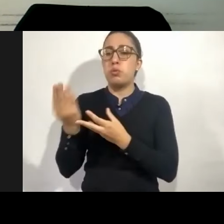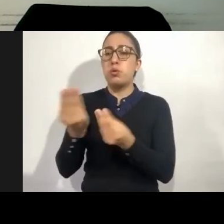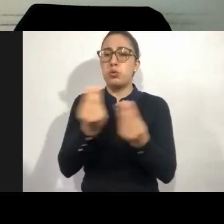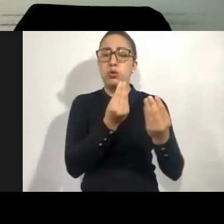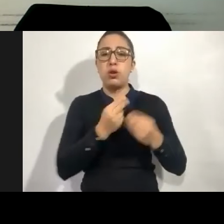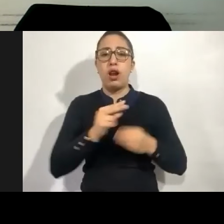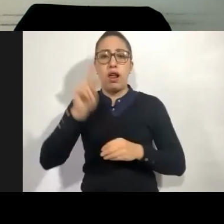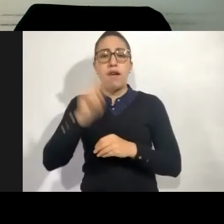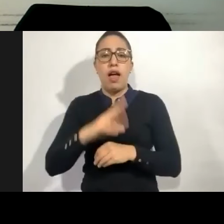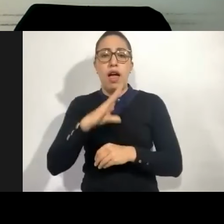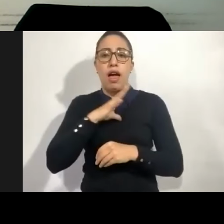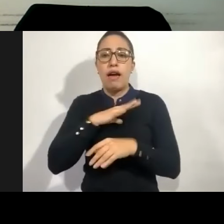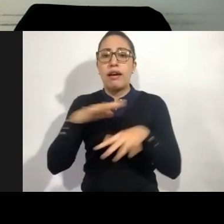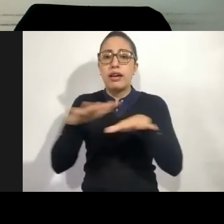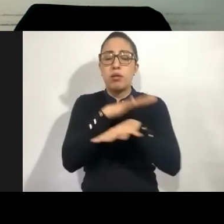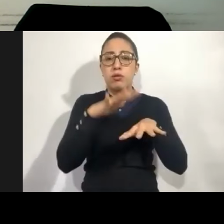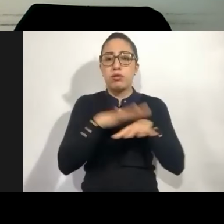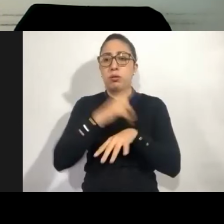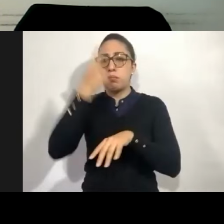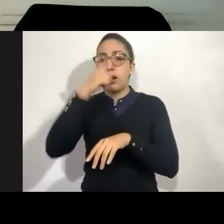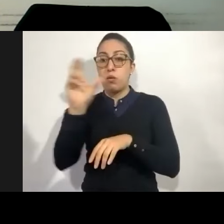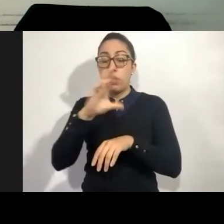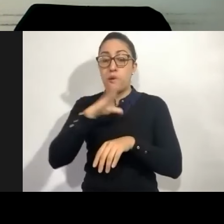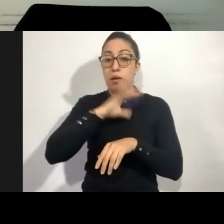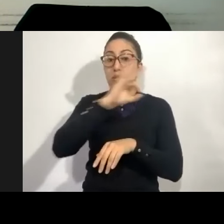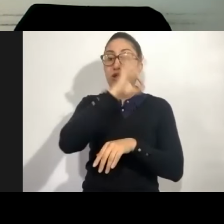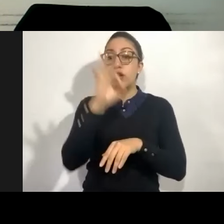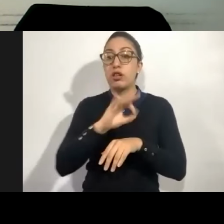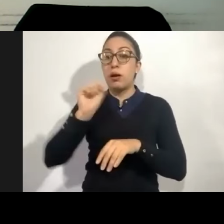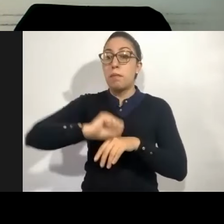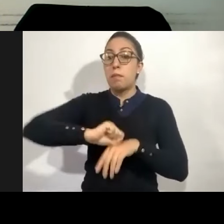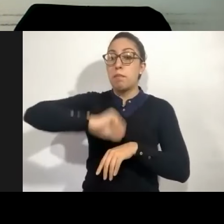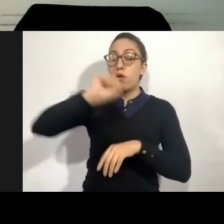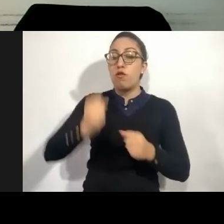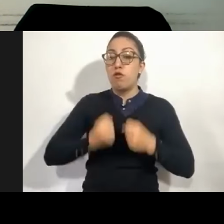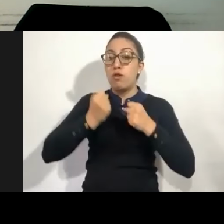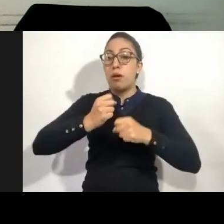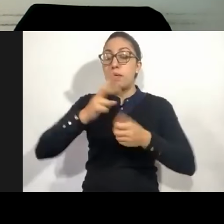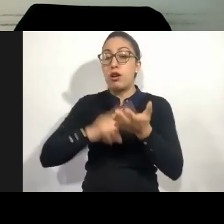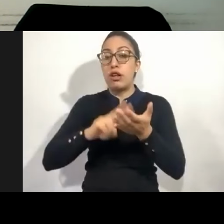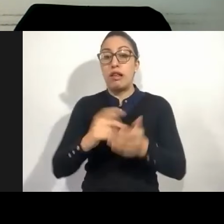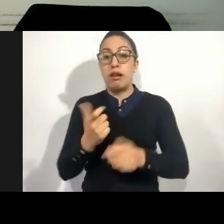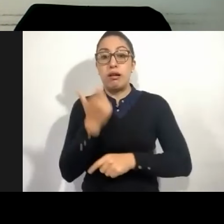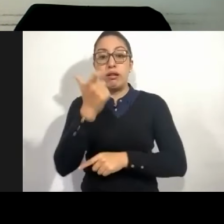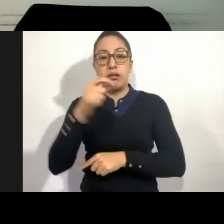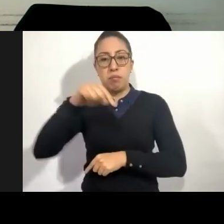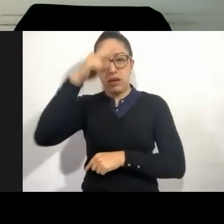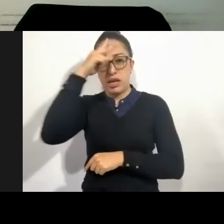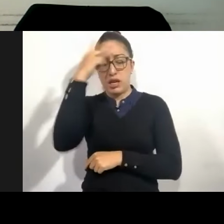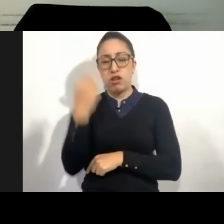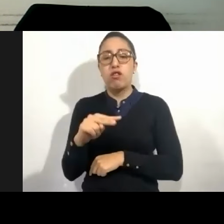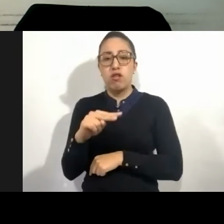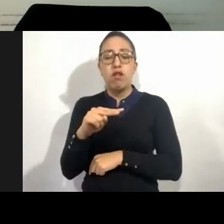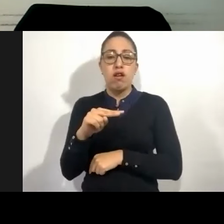los efectos inflacionarios en los ingresos del gobierno sin lesionar la economía de los